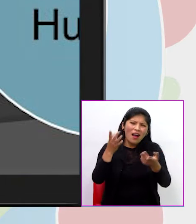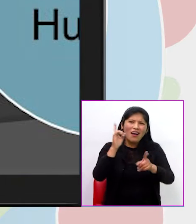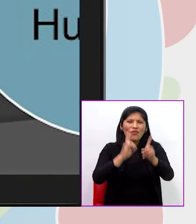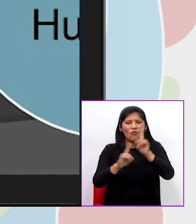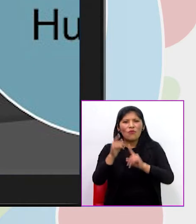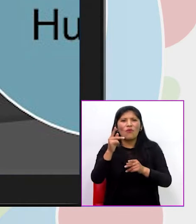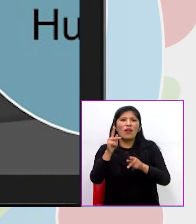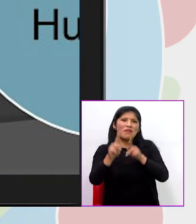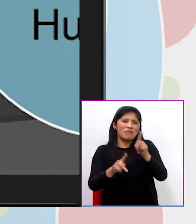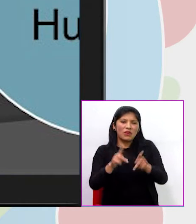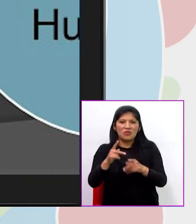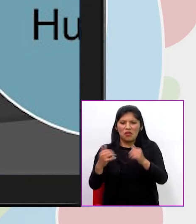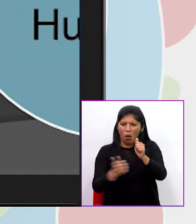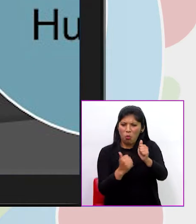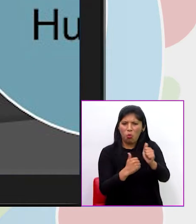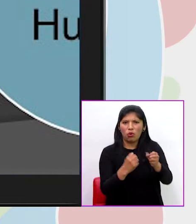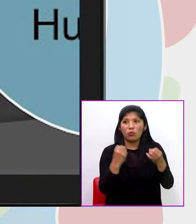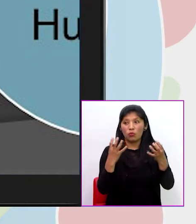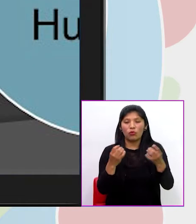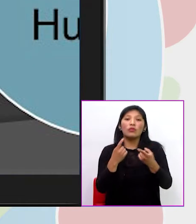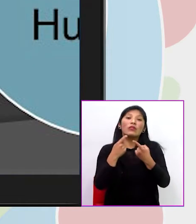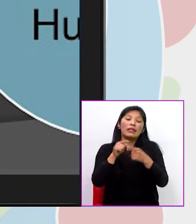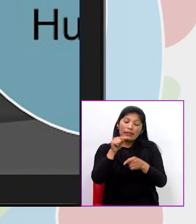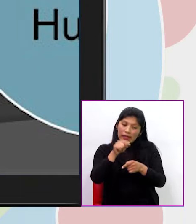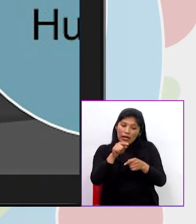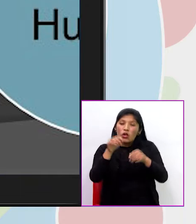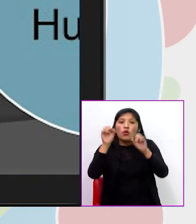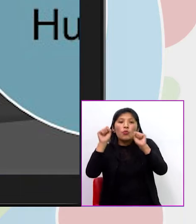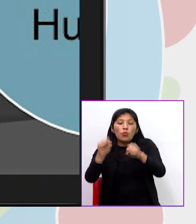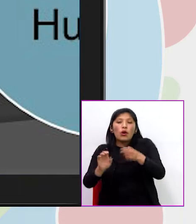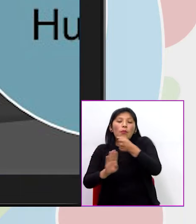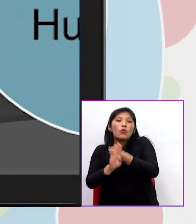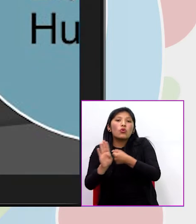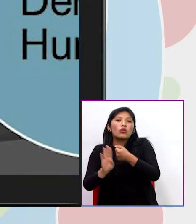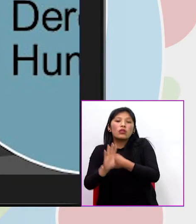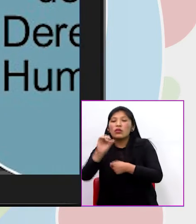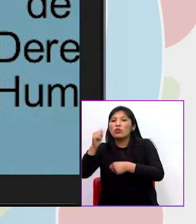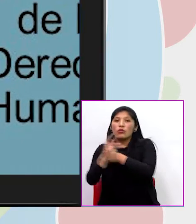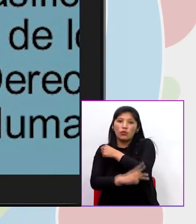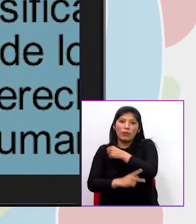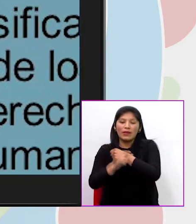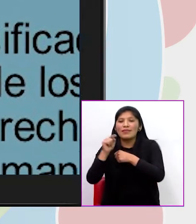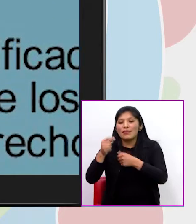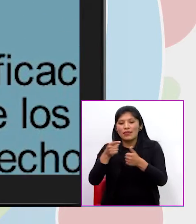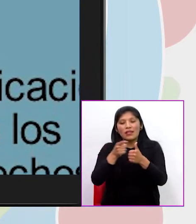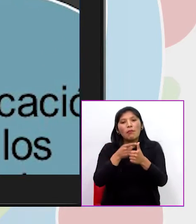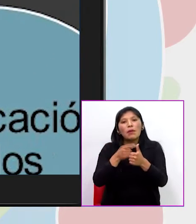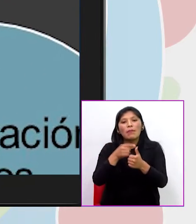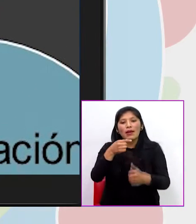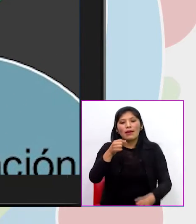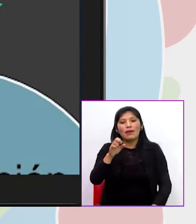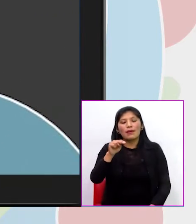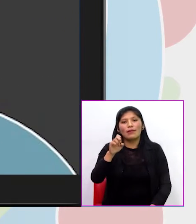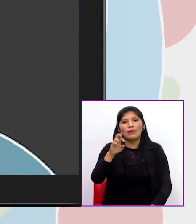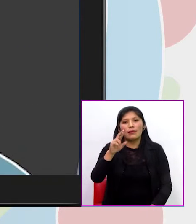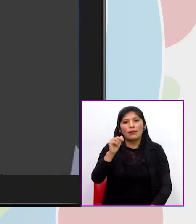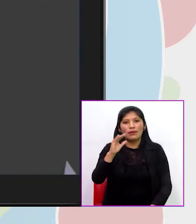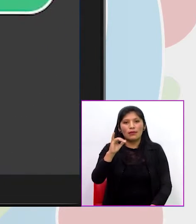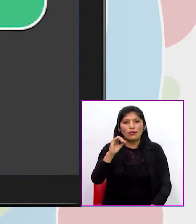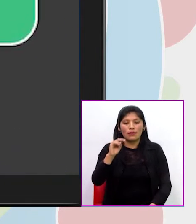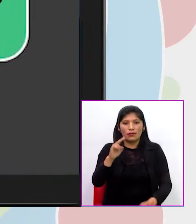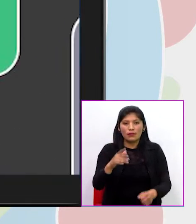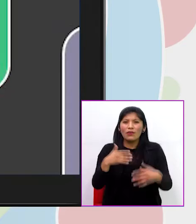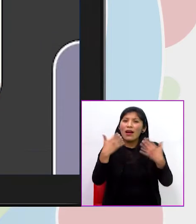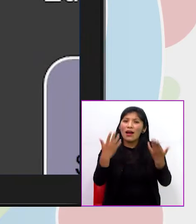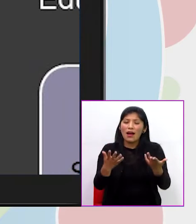pueden solicitar asilo a otros países. También es derecho humano y es de primera generación. ¿Les parece si pasamos